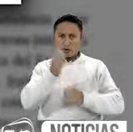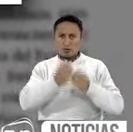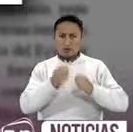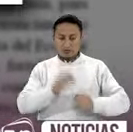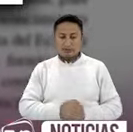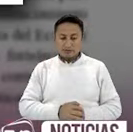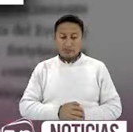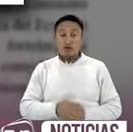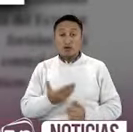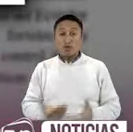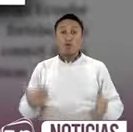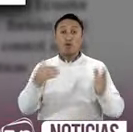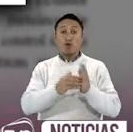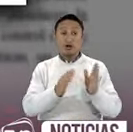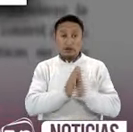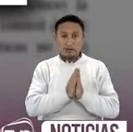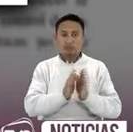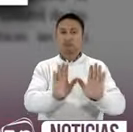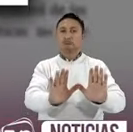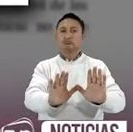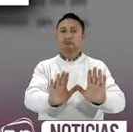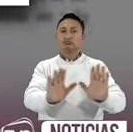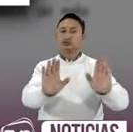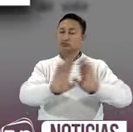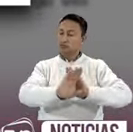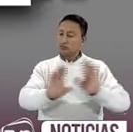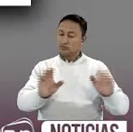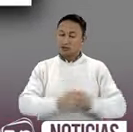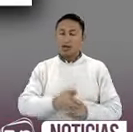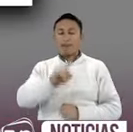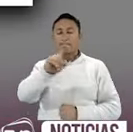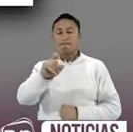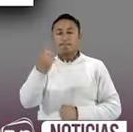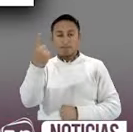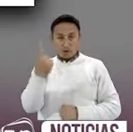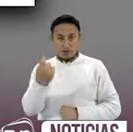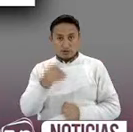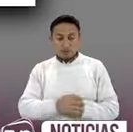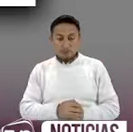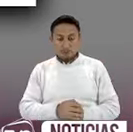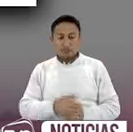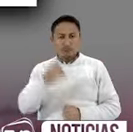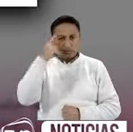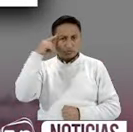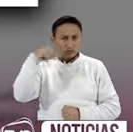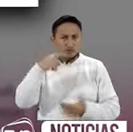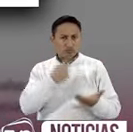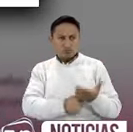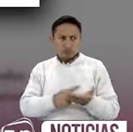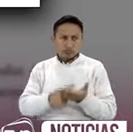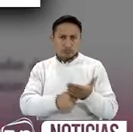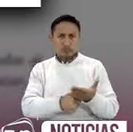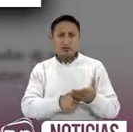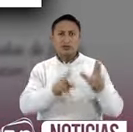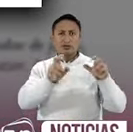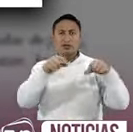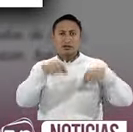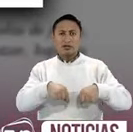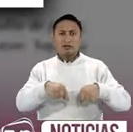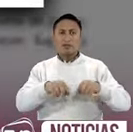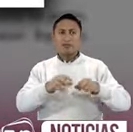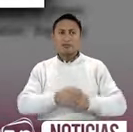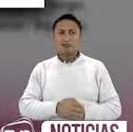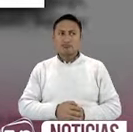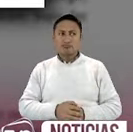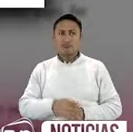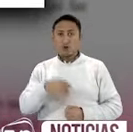permito no insistir en mi petición original, exclusivamente de la pregunta 11, por considerar que el debate ciudadano relacionado a esta temática no